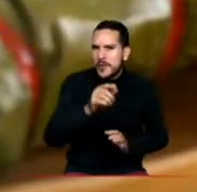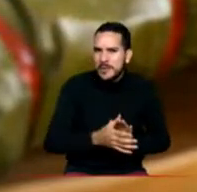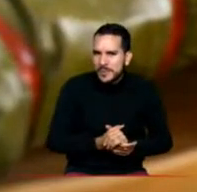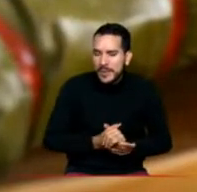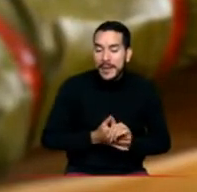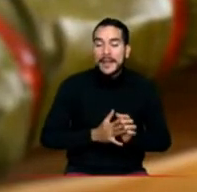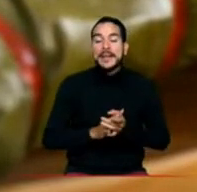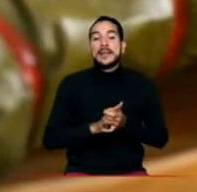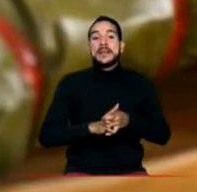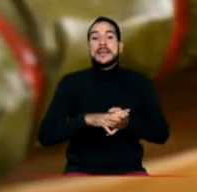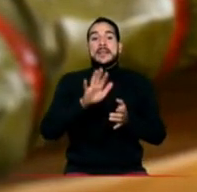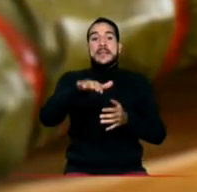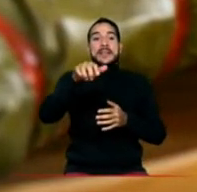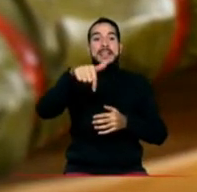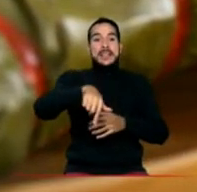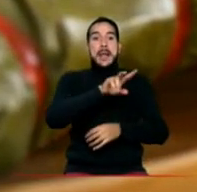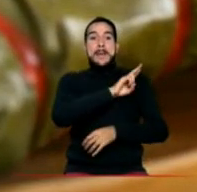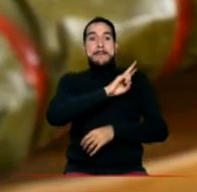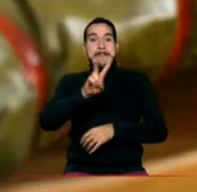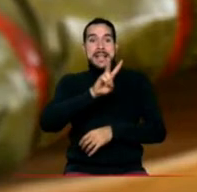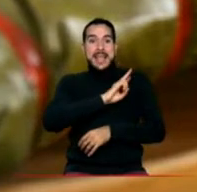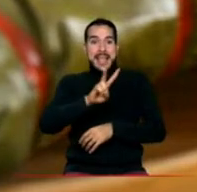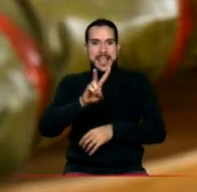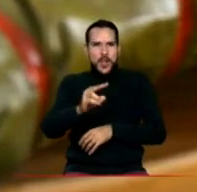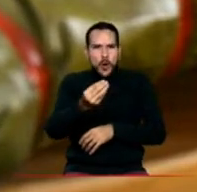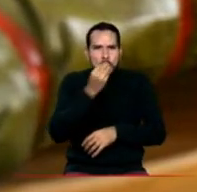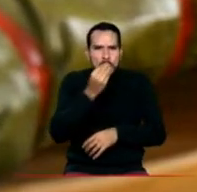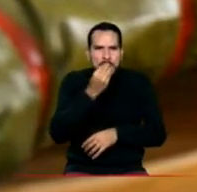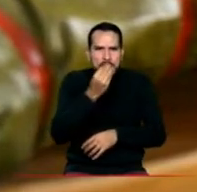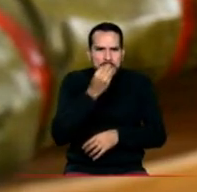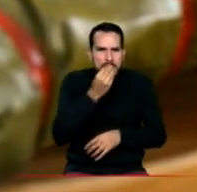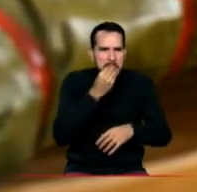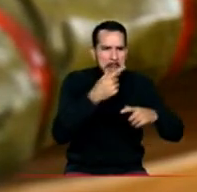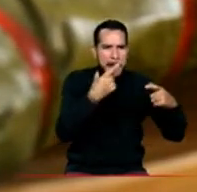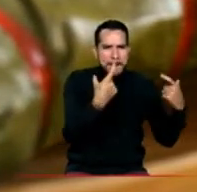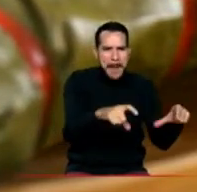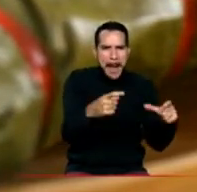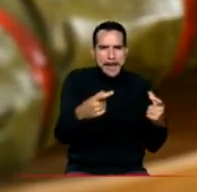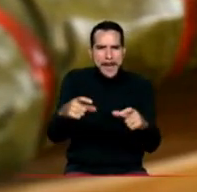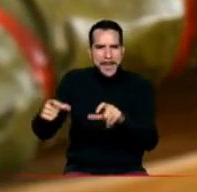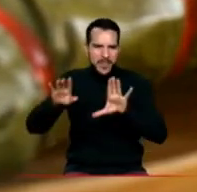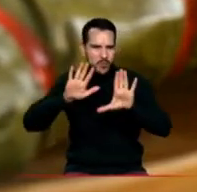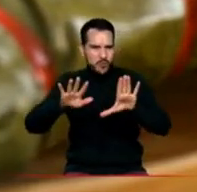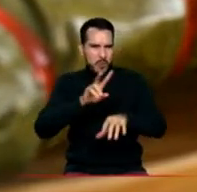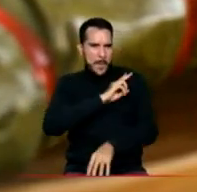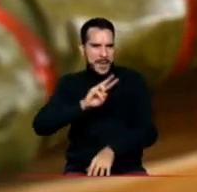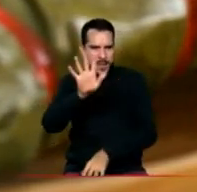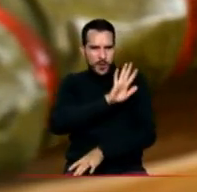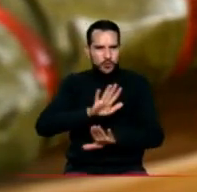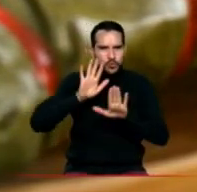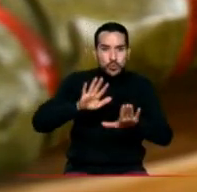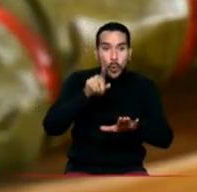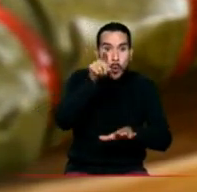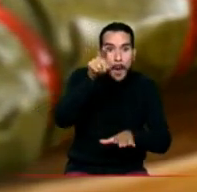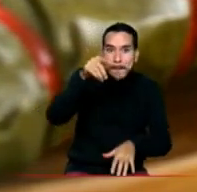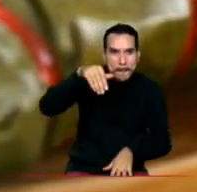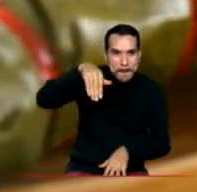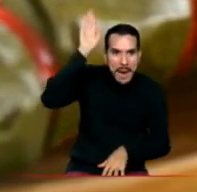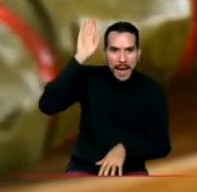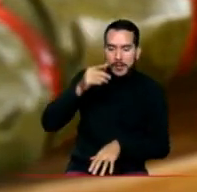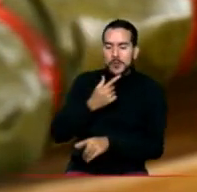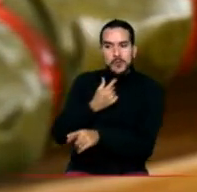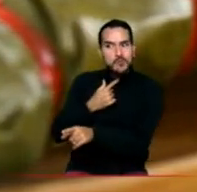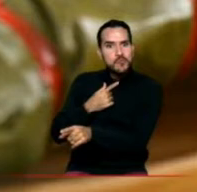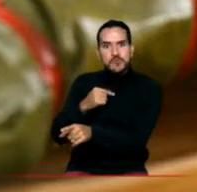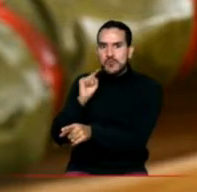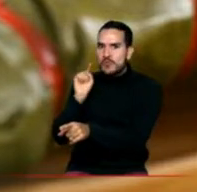plato típico del Valle del Cauca que más le gusta y que recomienda? Bueno, pues pueden participar a través